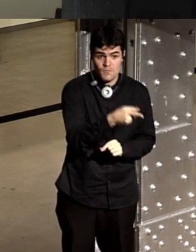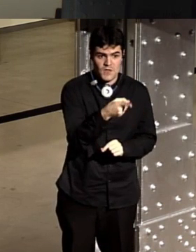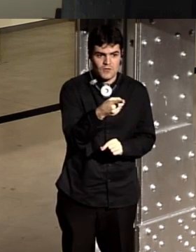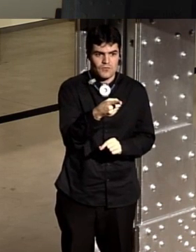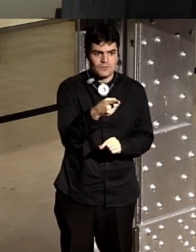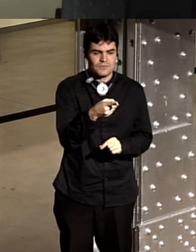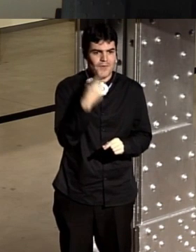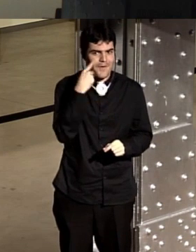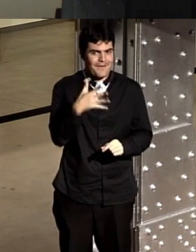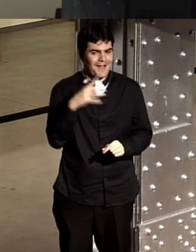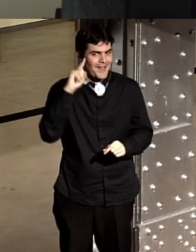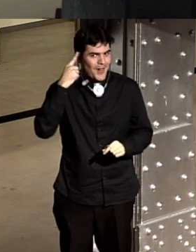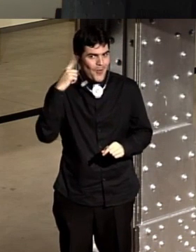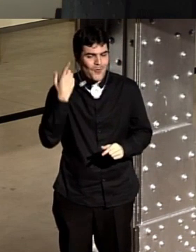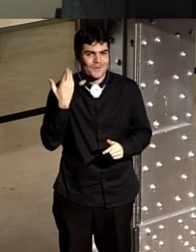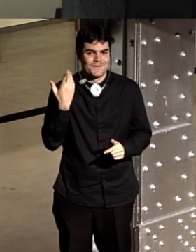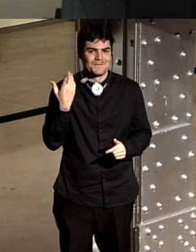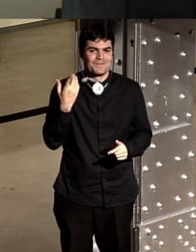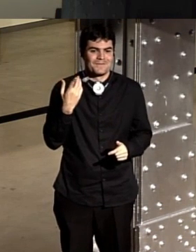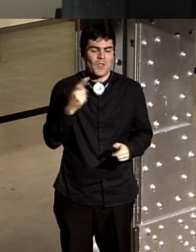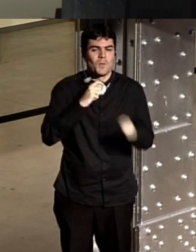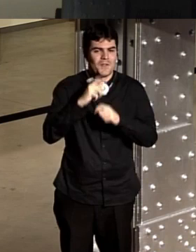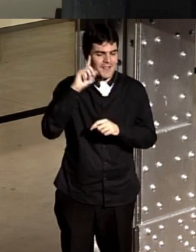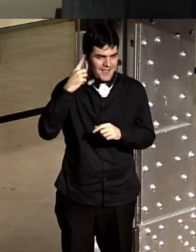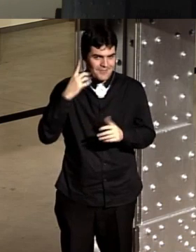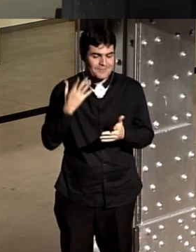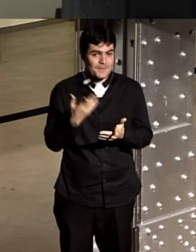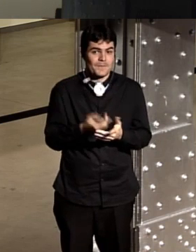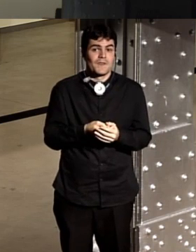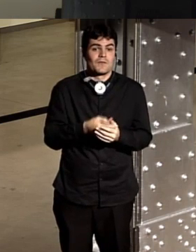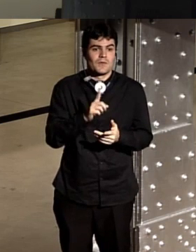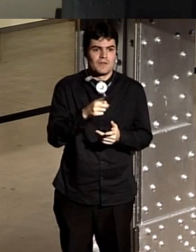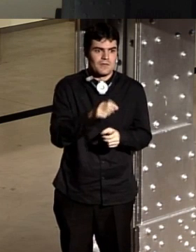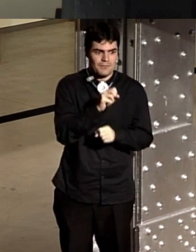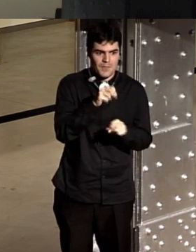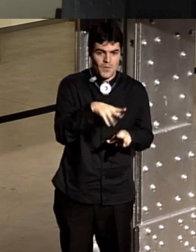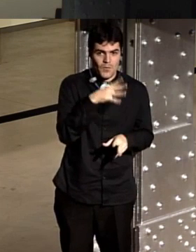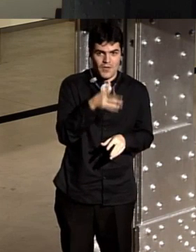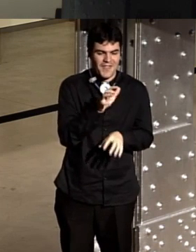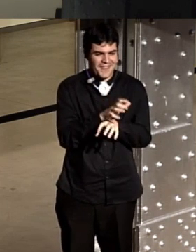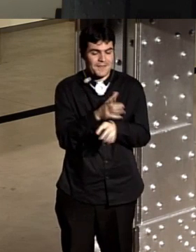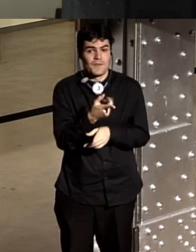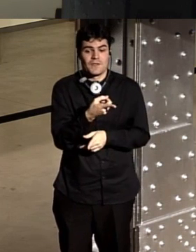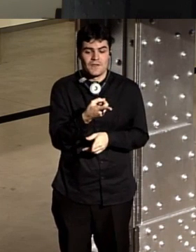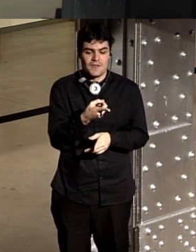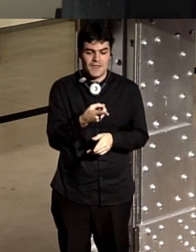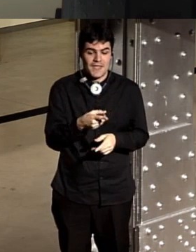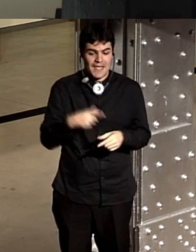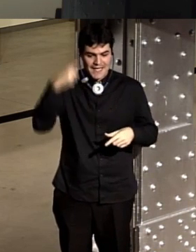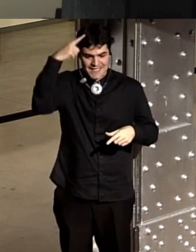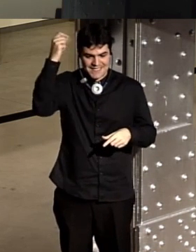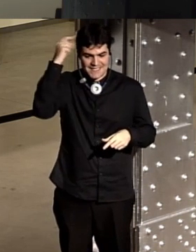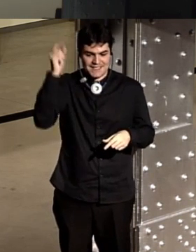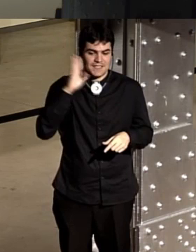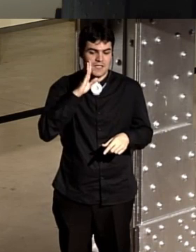locos. Y hablas de Laurent Van der Zorc, que encima es peor todavía porque él es belga, creo. Él estuvo en Chechenia en la Segunda Guerra, con